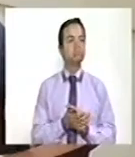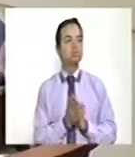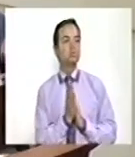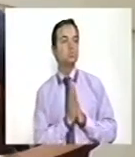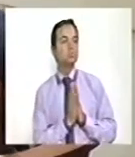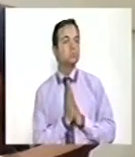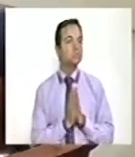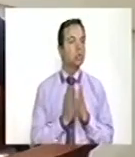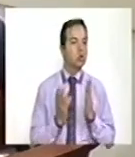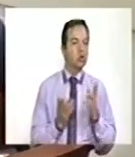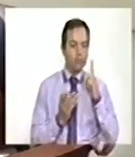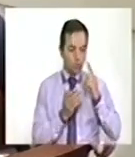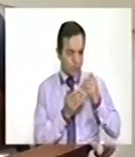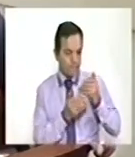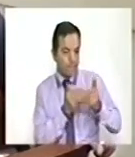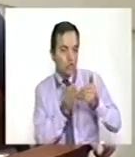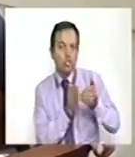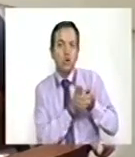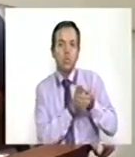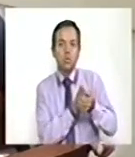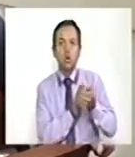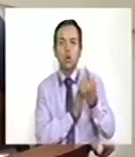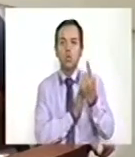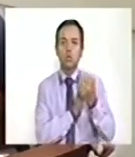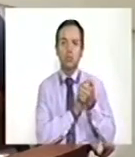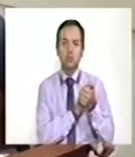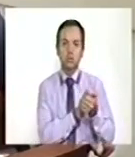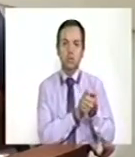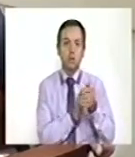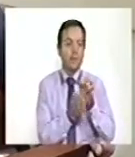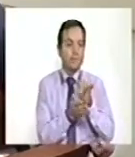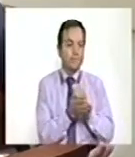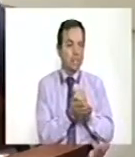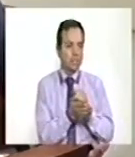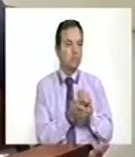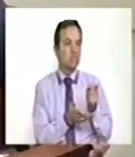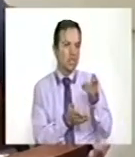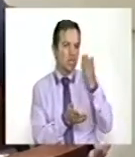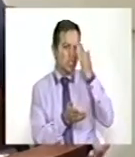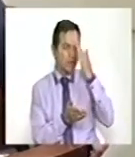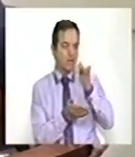en procesos de única instancia de conocimiento